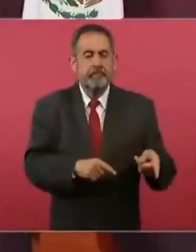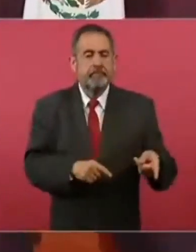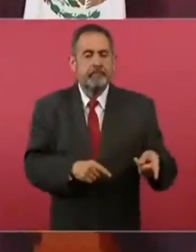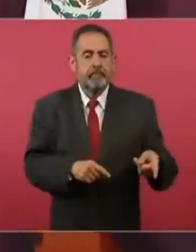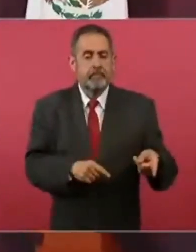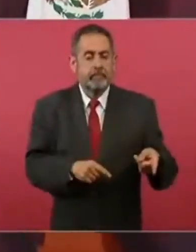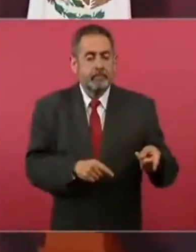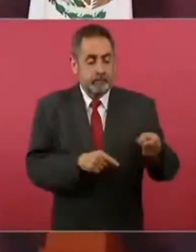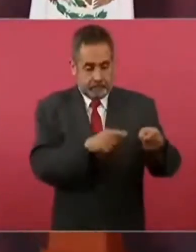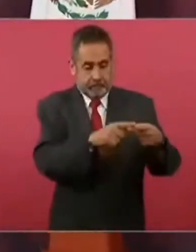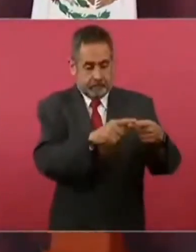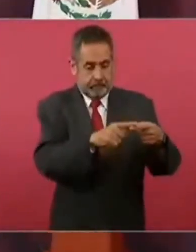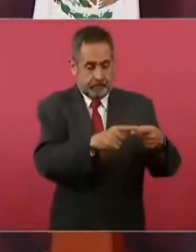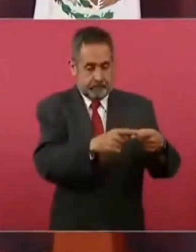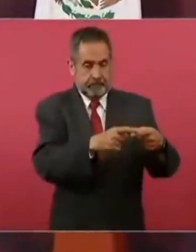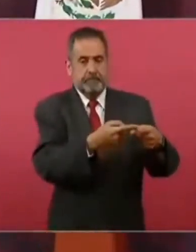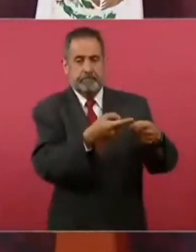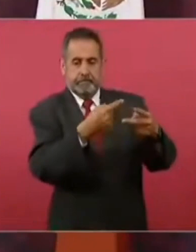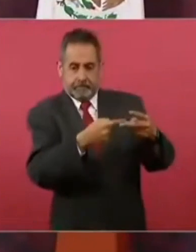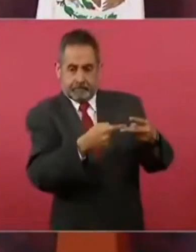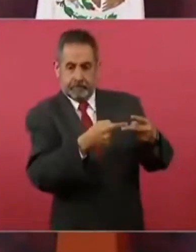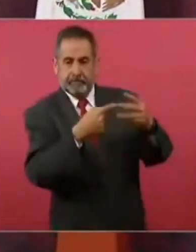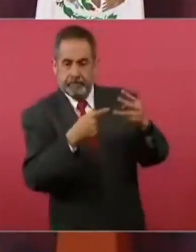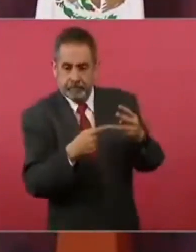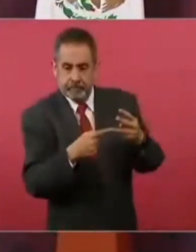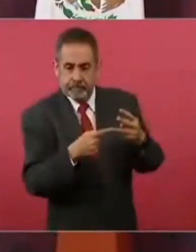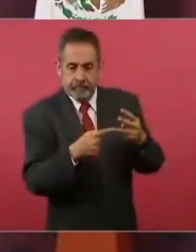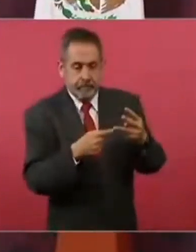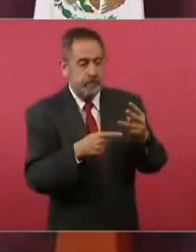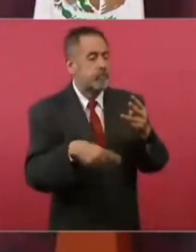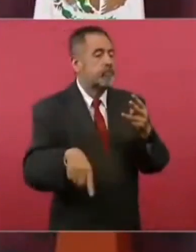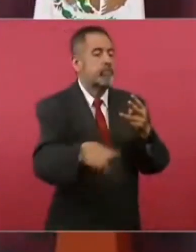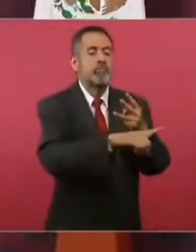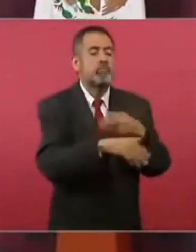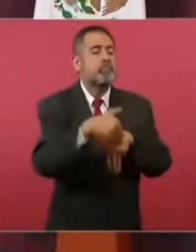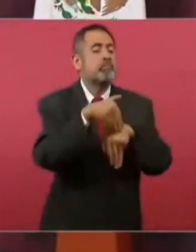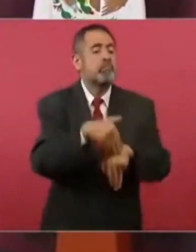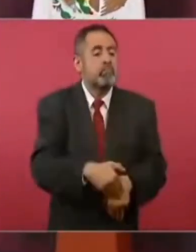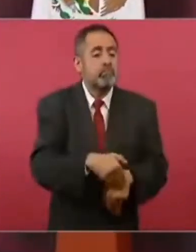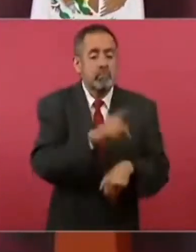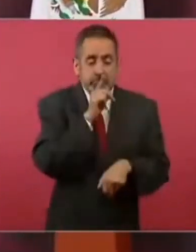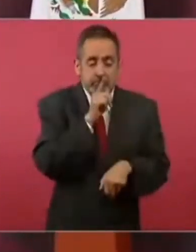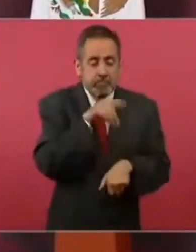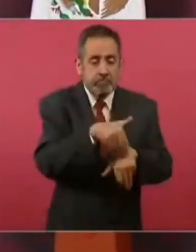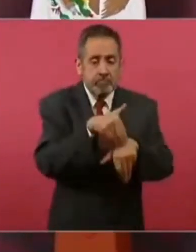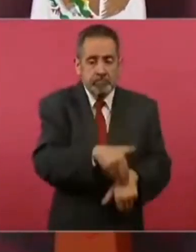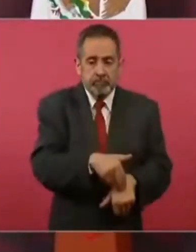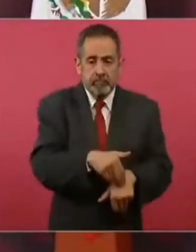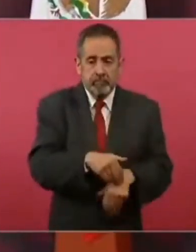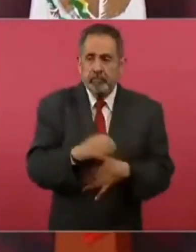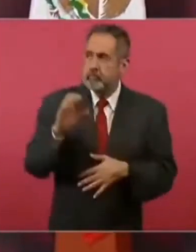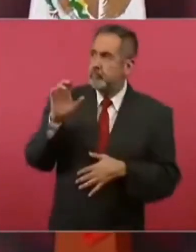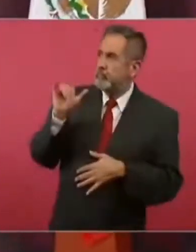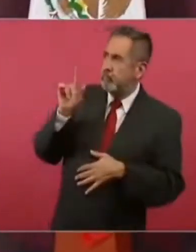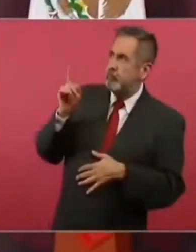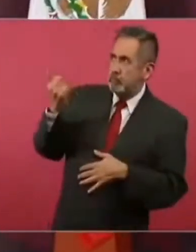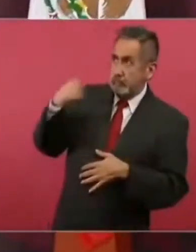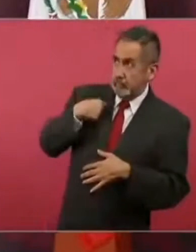Y hacia abajo están los que le obedecen a Claudio.